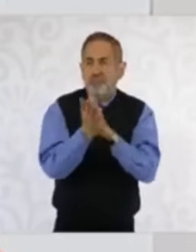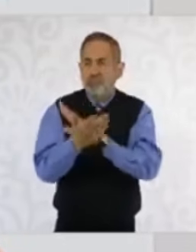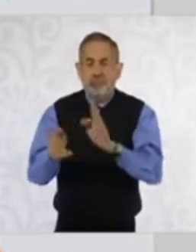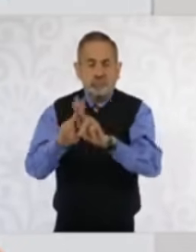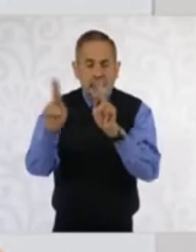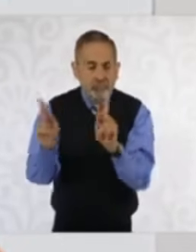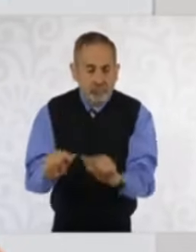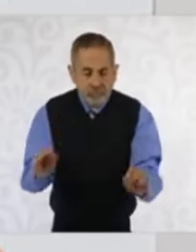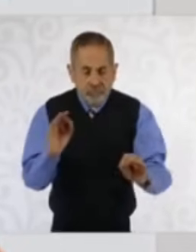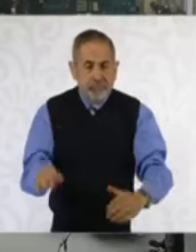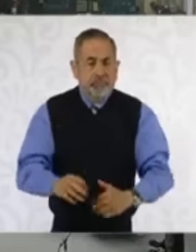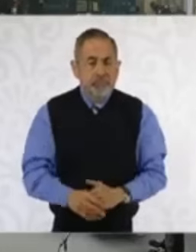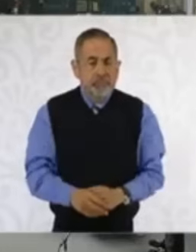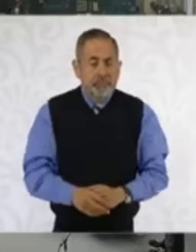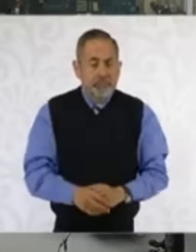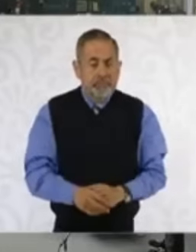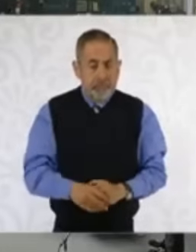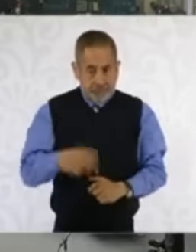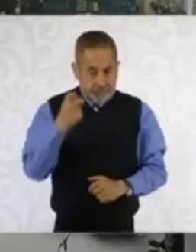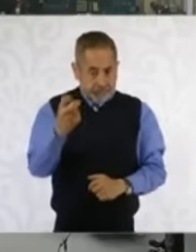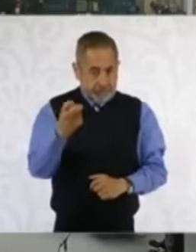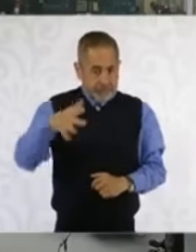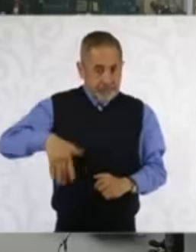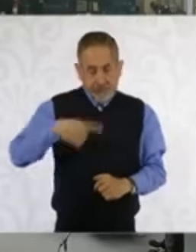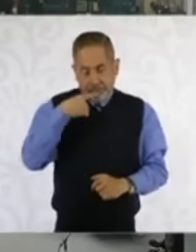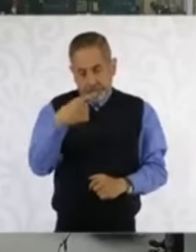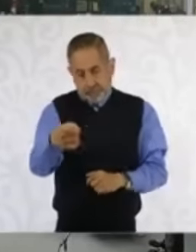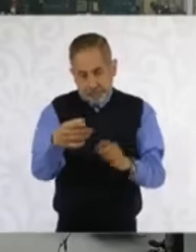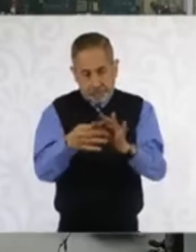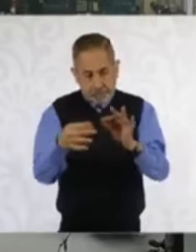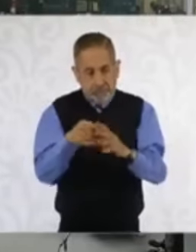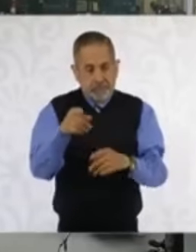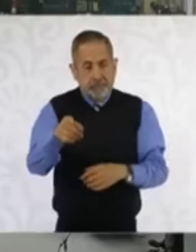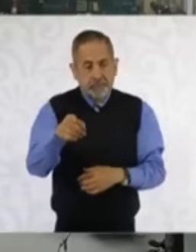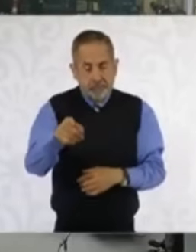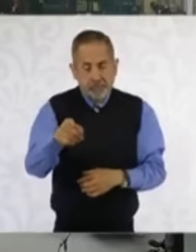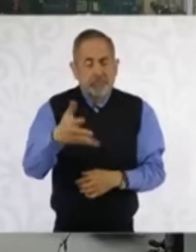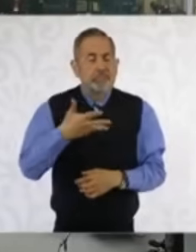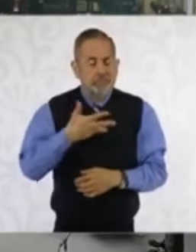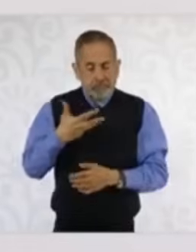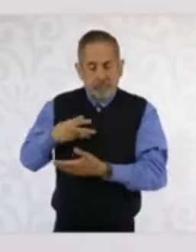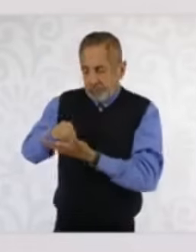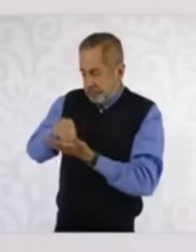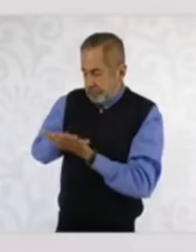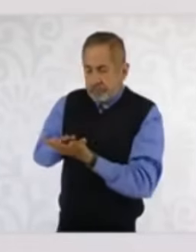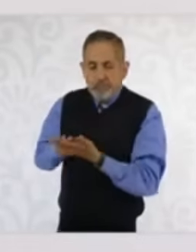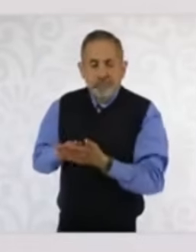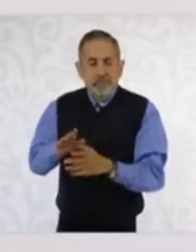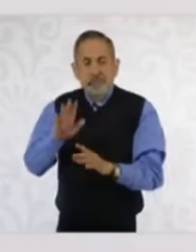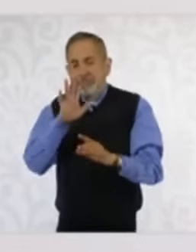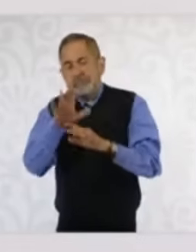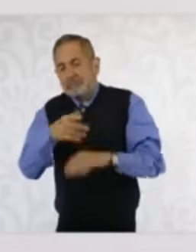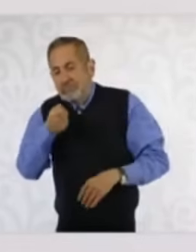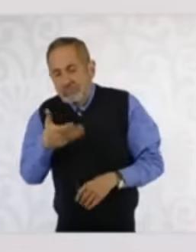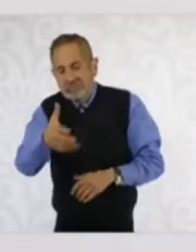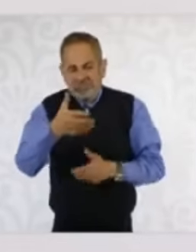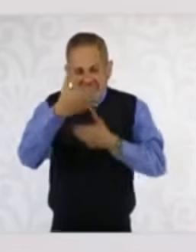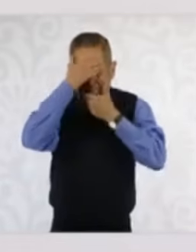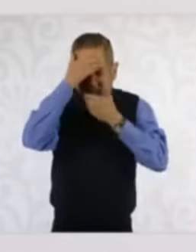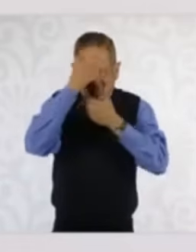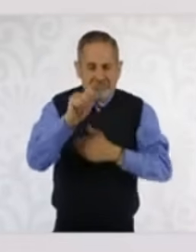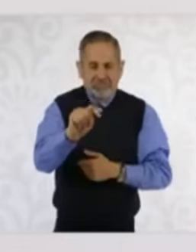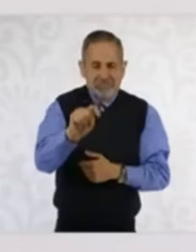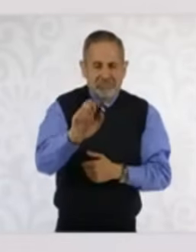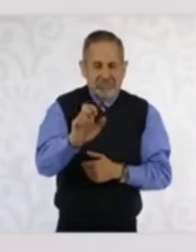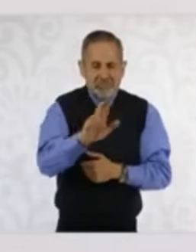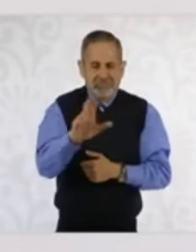normal que comiencen estas dudas cuando se actualizan los nuevos factores de incrementos de sus pensiones y los beneficios que pueden recibir en el próximo año venidero.